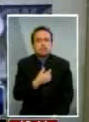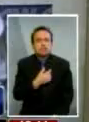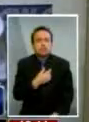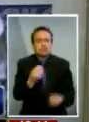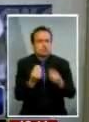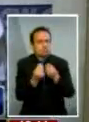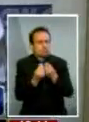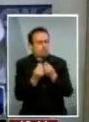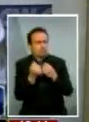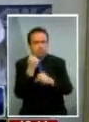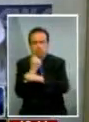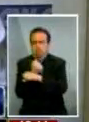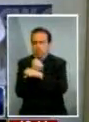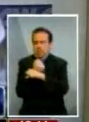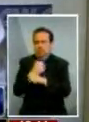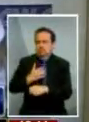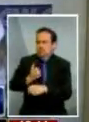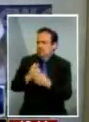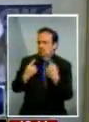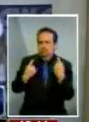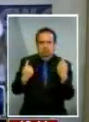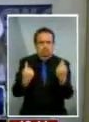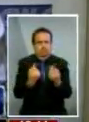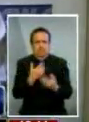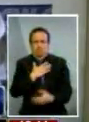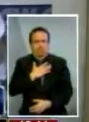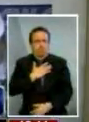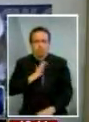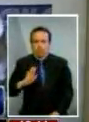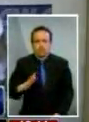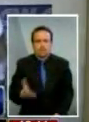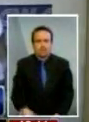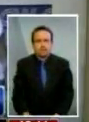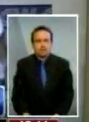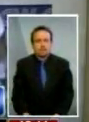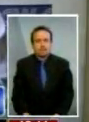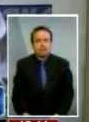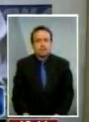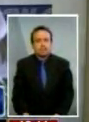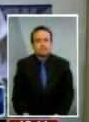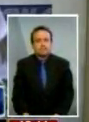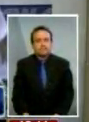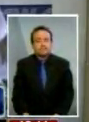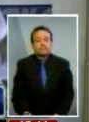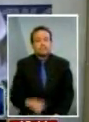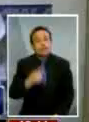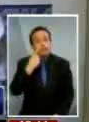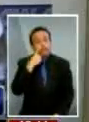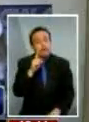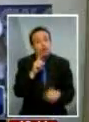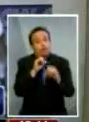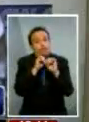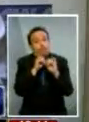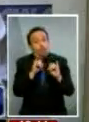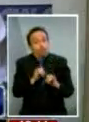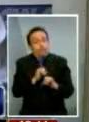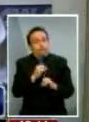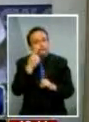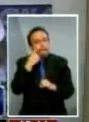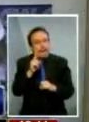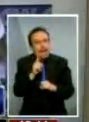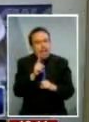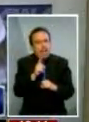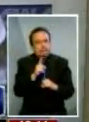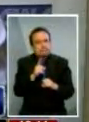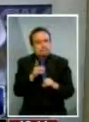lleno de policía y que se viva un estado policial, que como podría haberse mencionado, pero si es la forma en que se evita